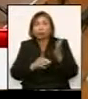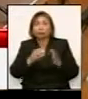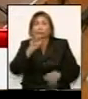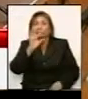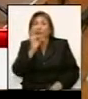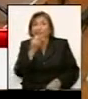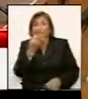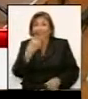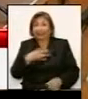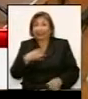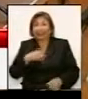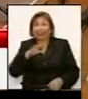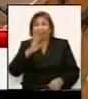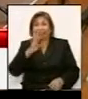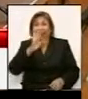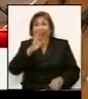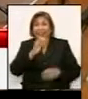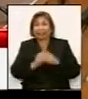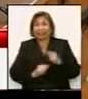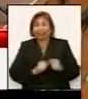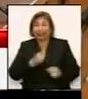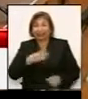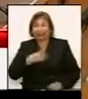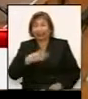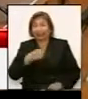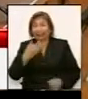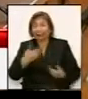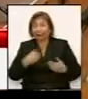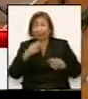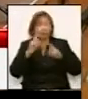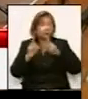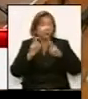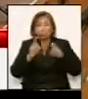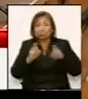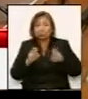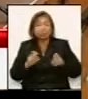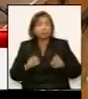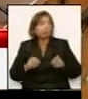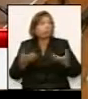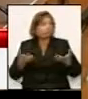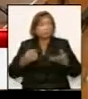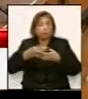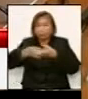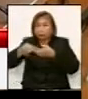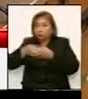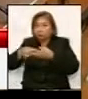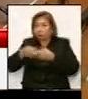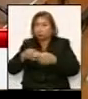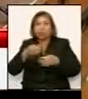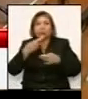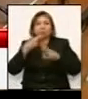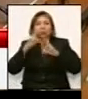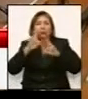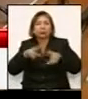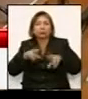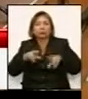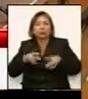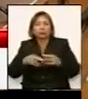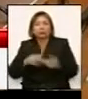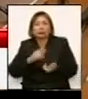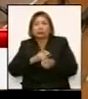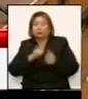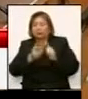años que vivían en limbo tratamos de llegar también a poblaciones en provincias pero digamos que los resultados y los hallazgos que vamos a compartir